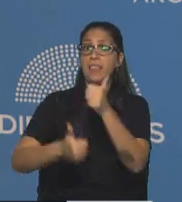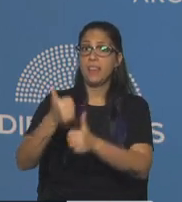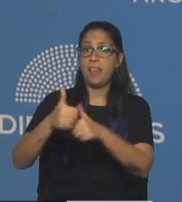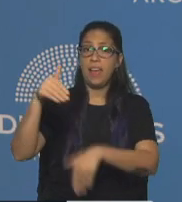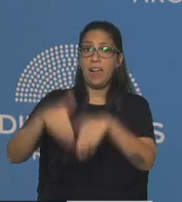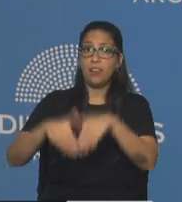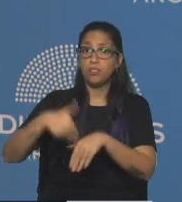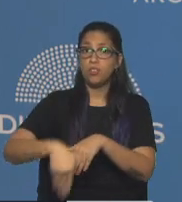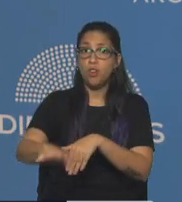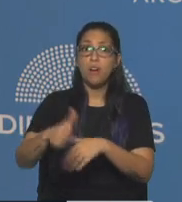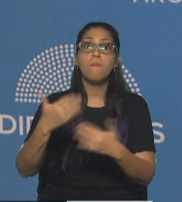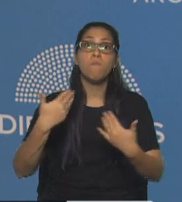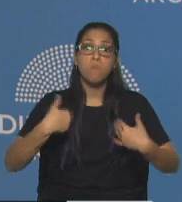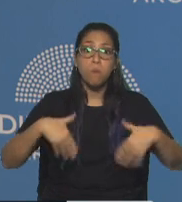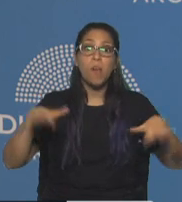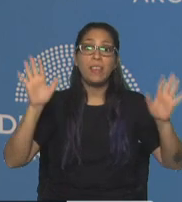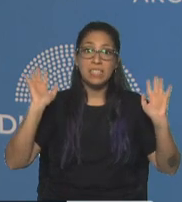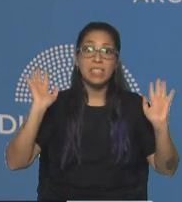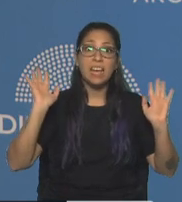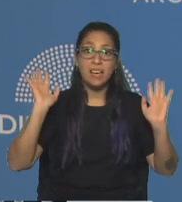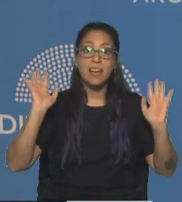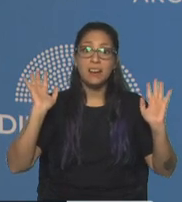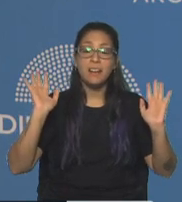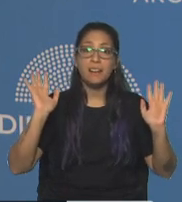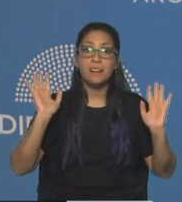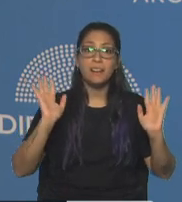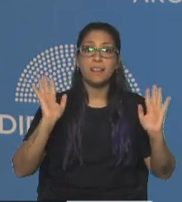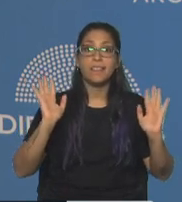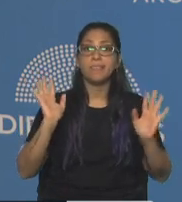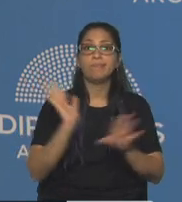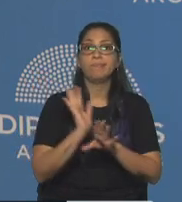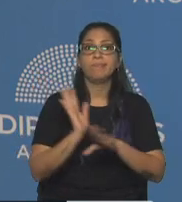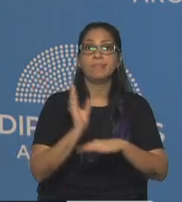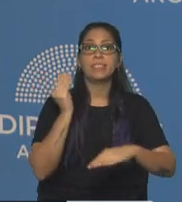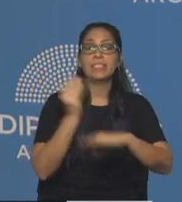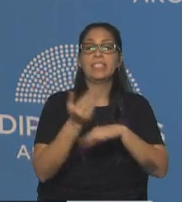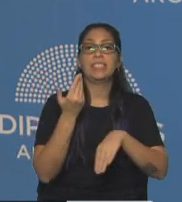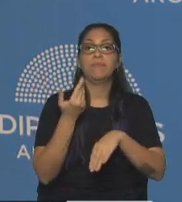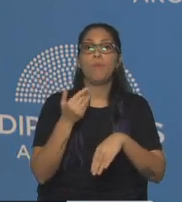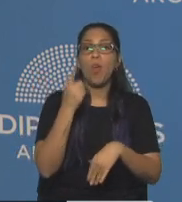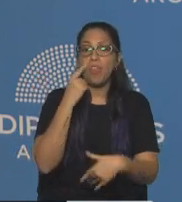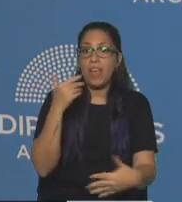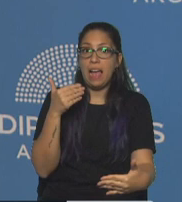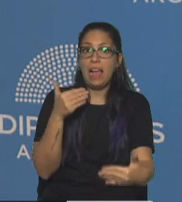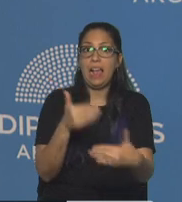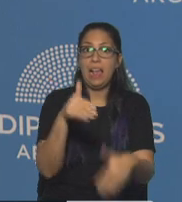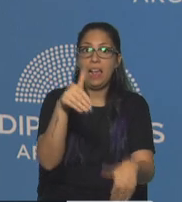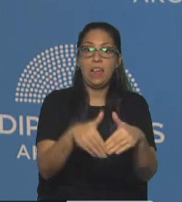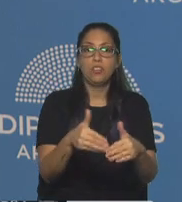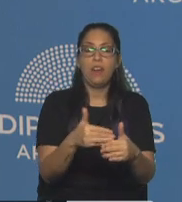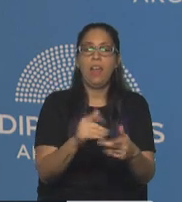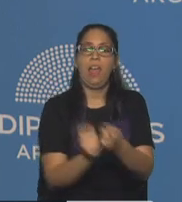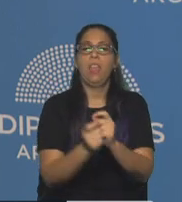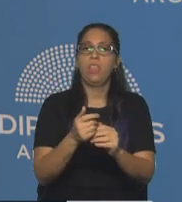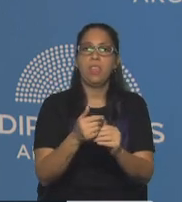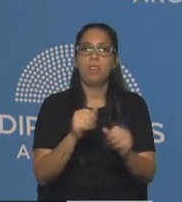elección, corremos el riesgo de que nuestra fórmula quede descabezada a pocos días del acto electoral, lo cual